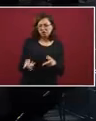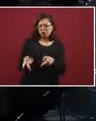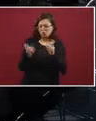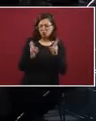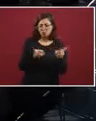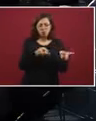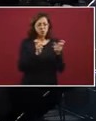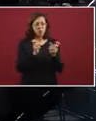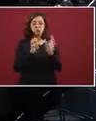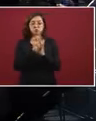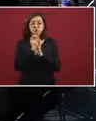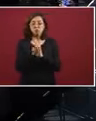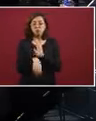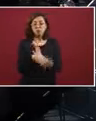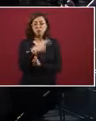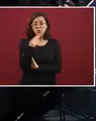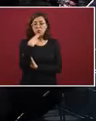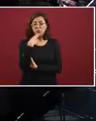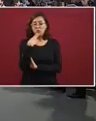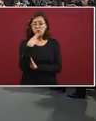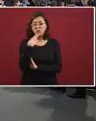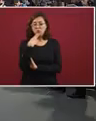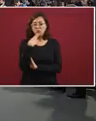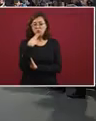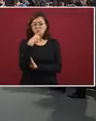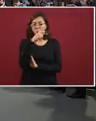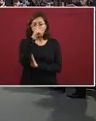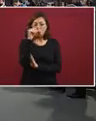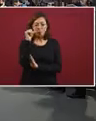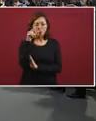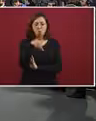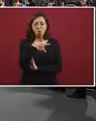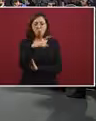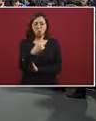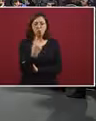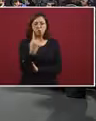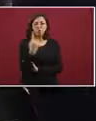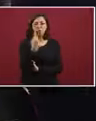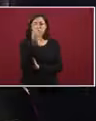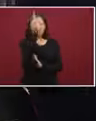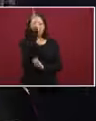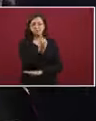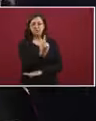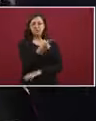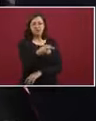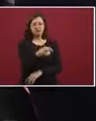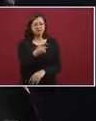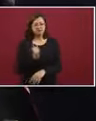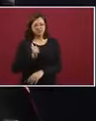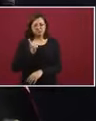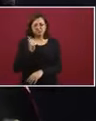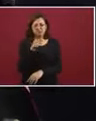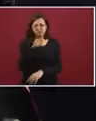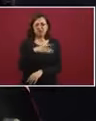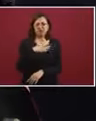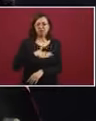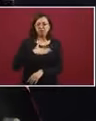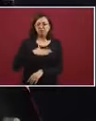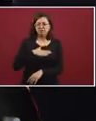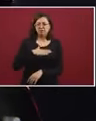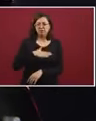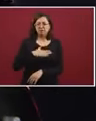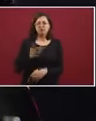ejemplo, utilizan la estatua de Benito Juárez como baño. Aquí hay un problema serio porque